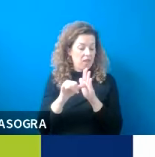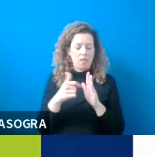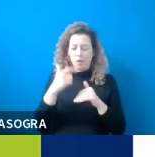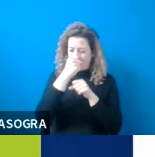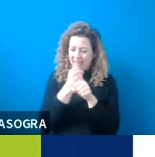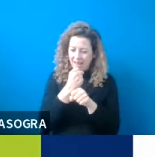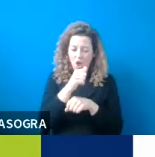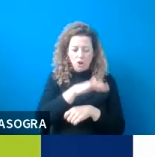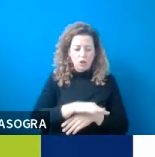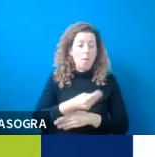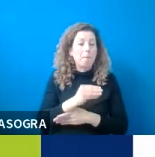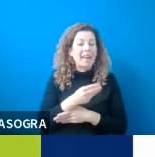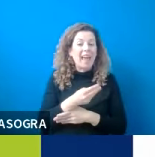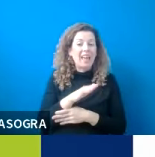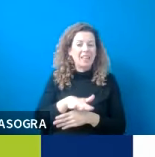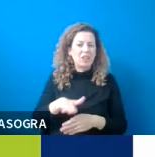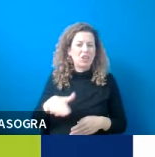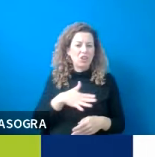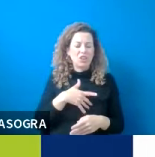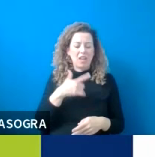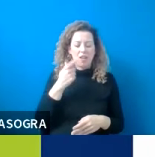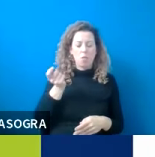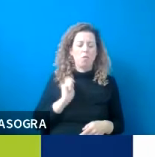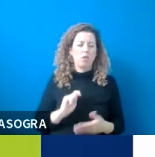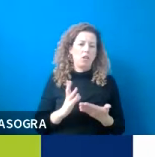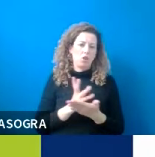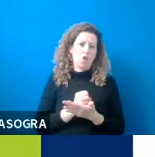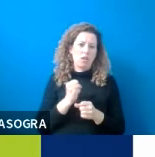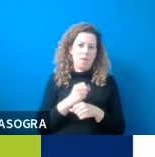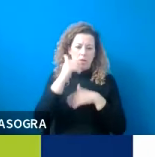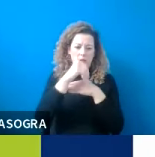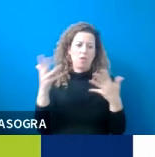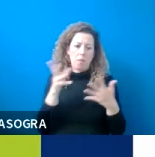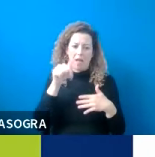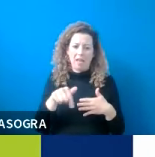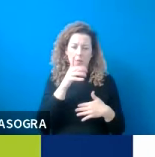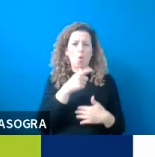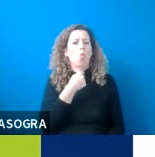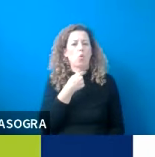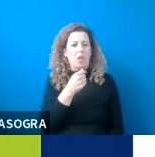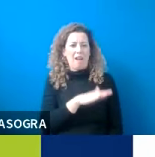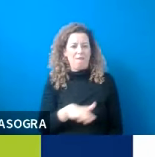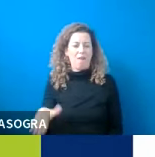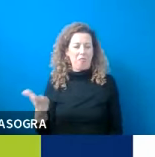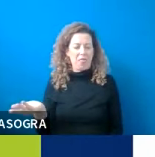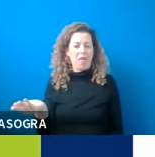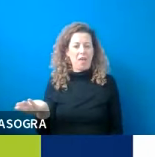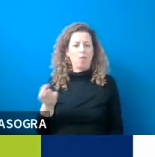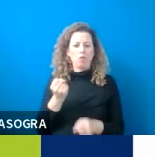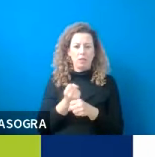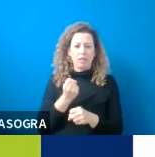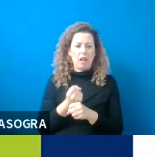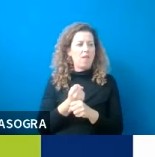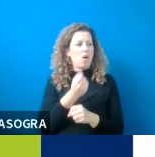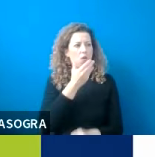niños pequeñitos siempre, bueno, pues todas las profesionales que trabajamos en la atención temprana estamos aquí porque nos gusta la infancia. Entonces, es un trabajo muy